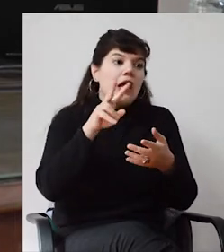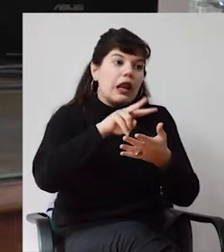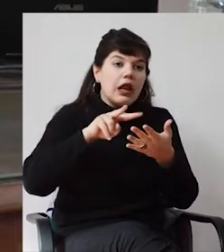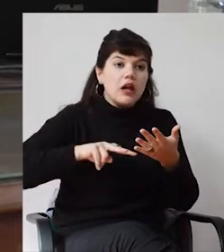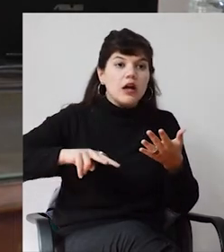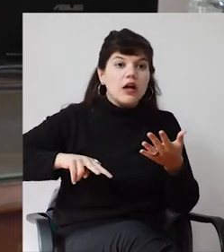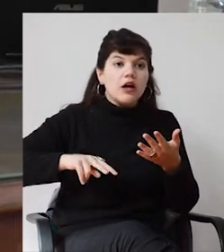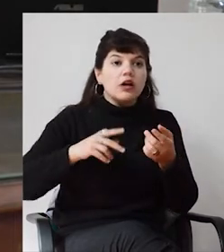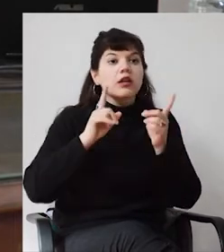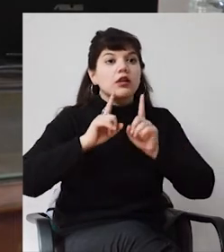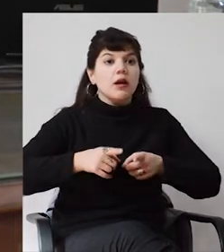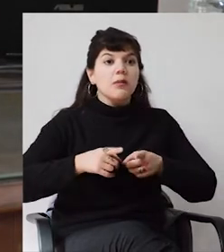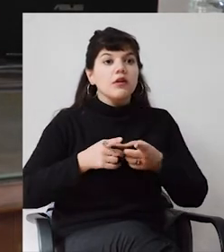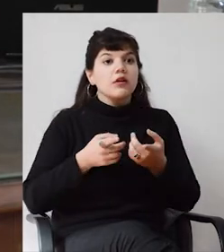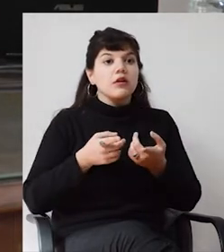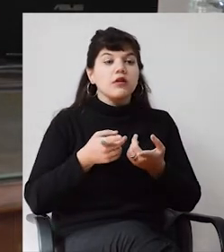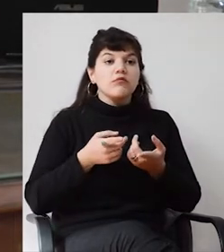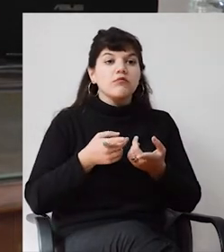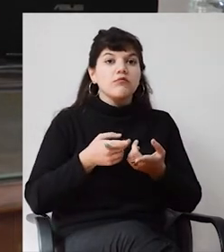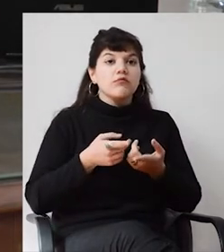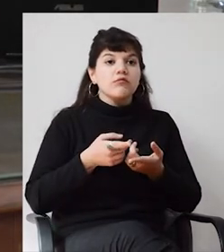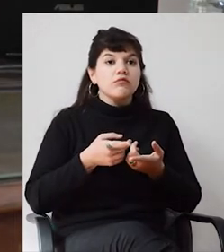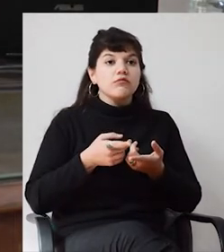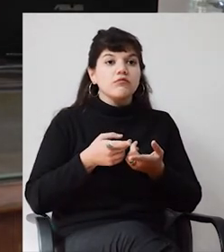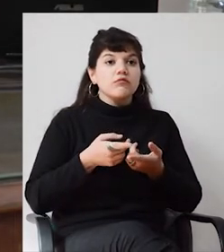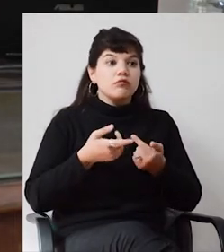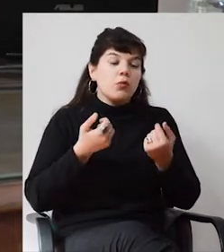realizando una lectura a propósito